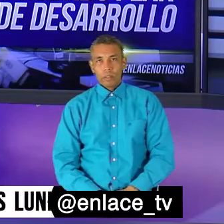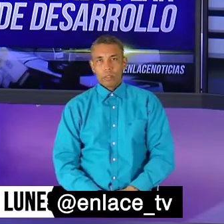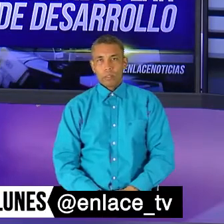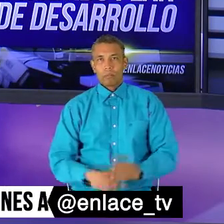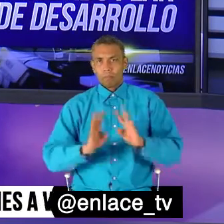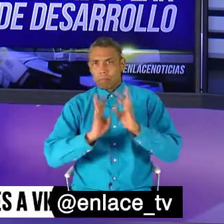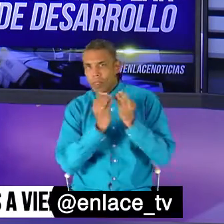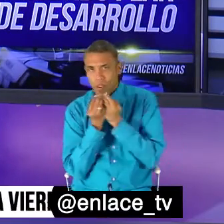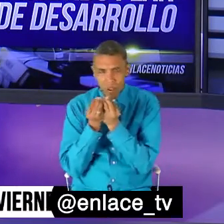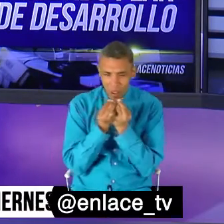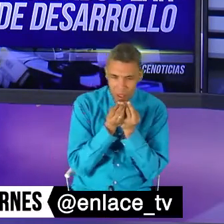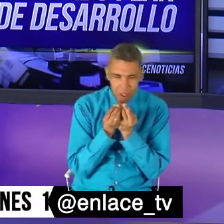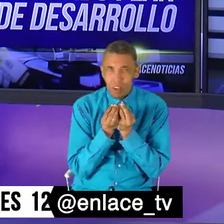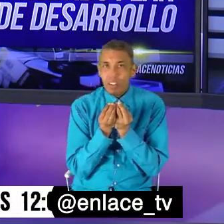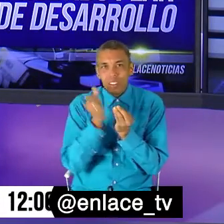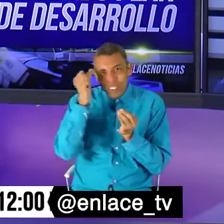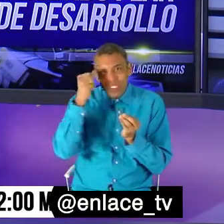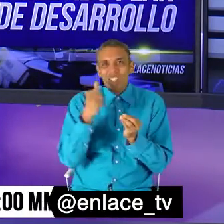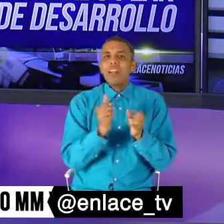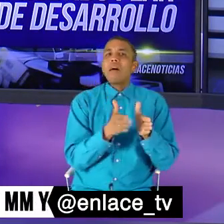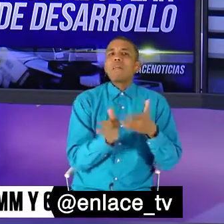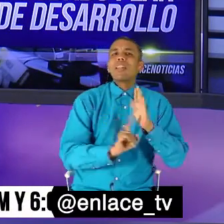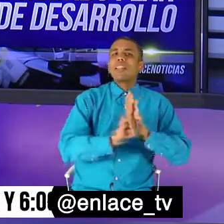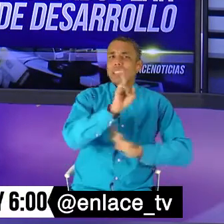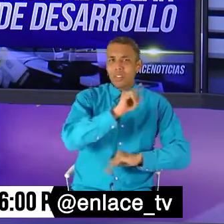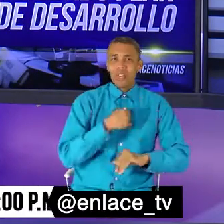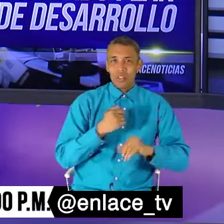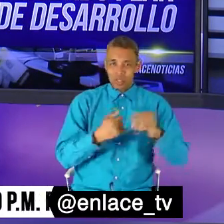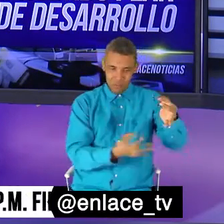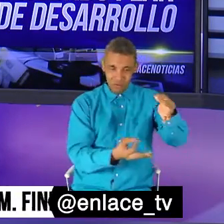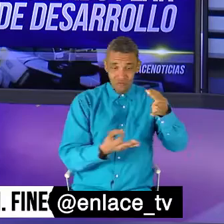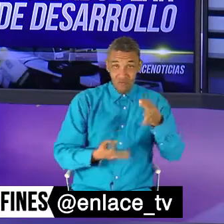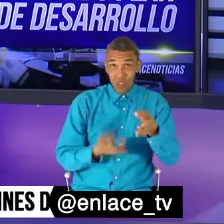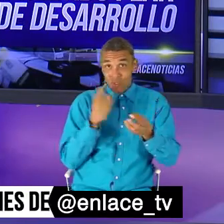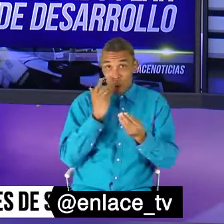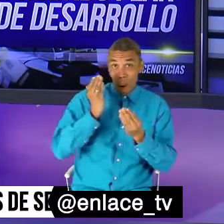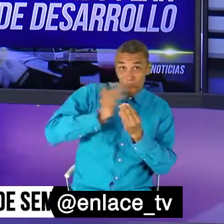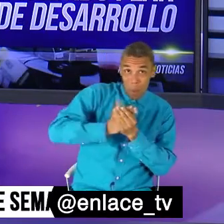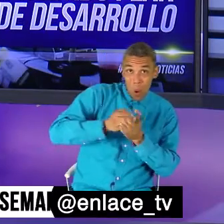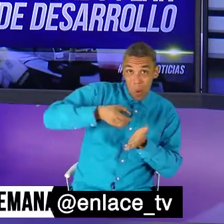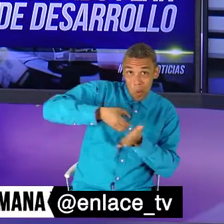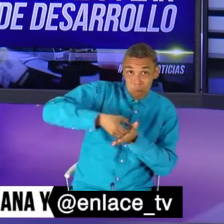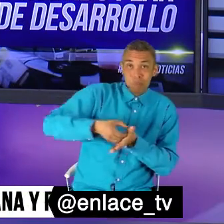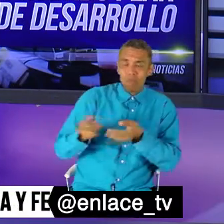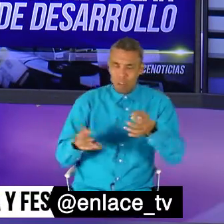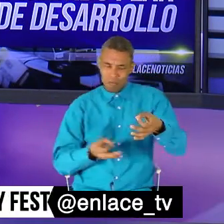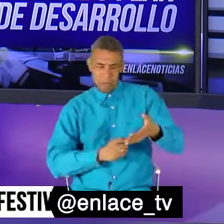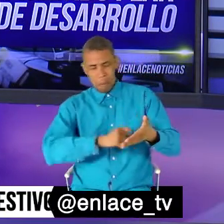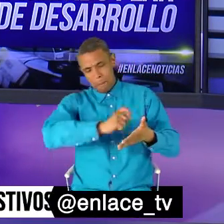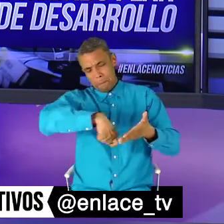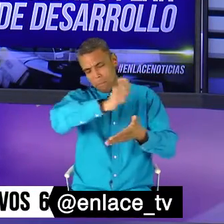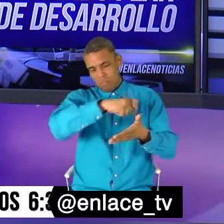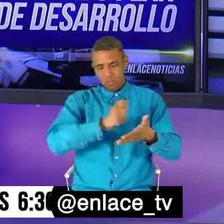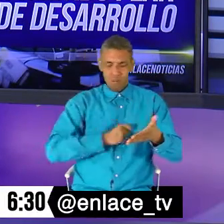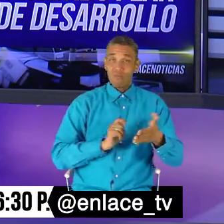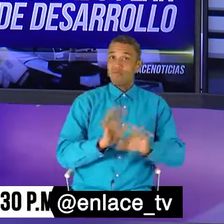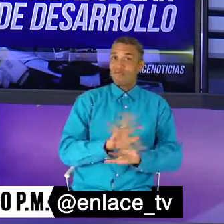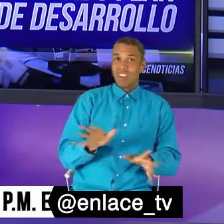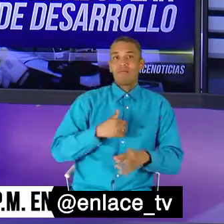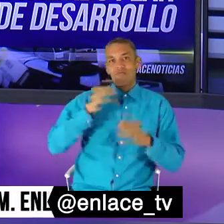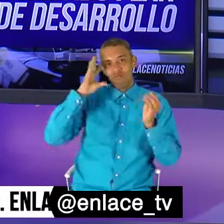Municipio 2016-2019. Esta es la carta de navegación del actual gobierno para los próximos 4 años de